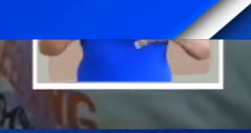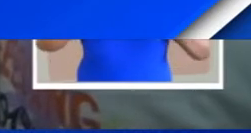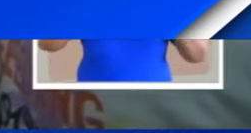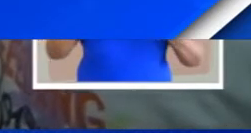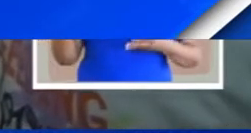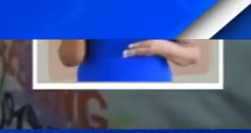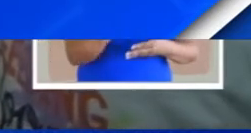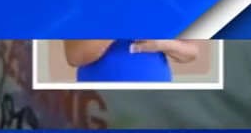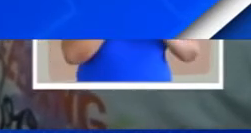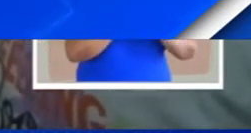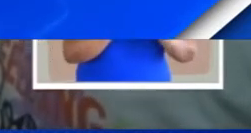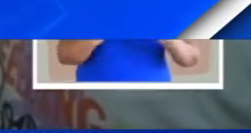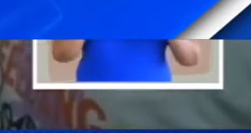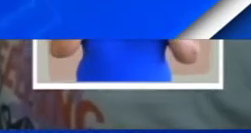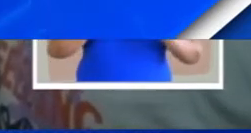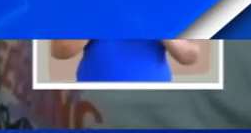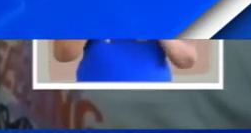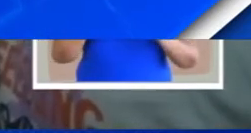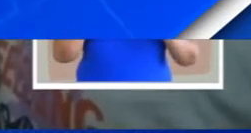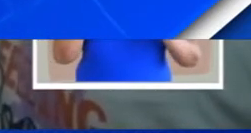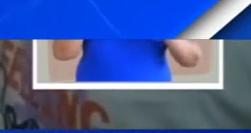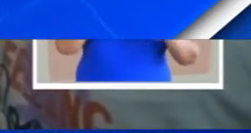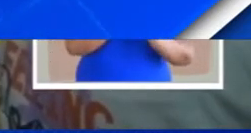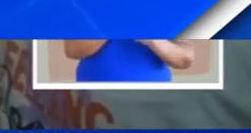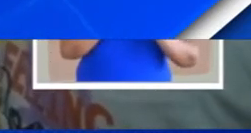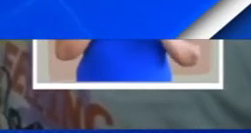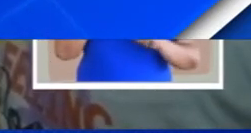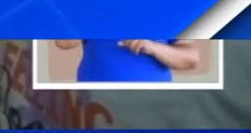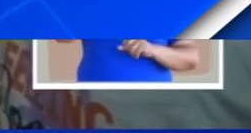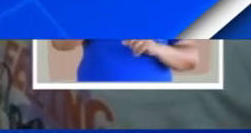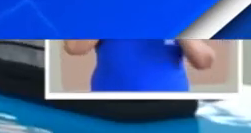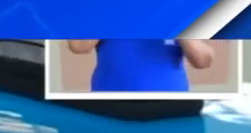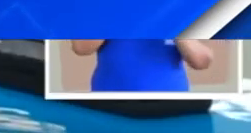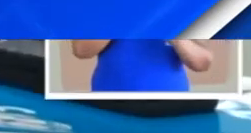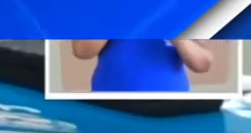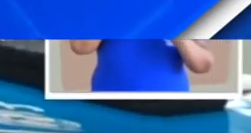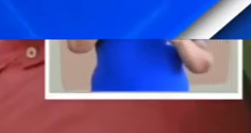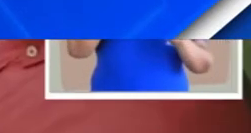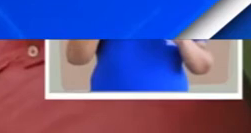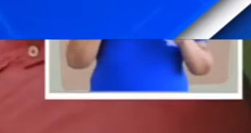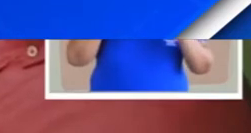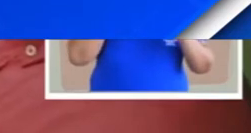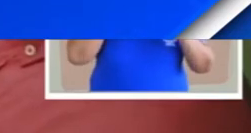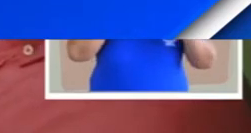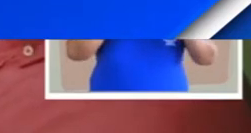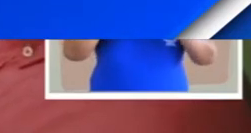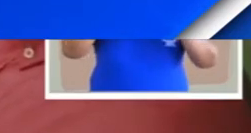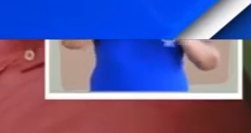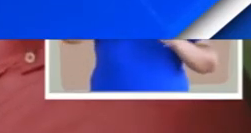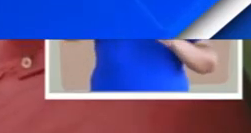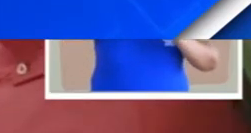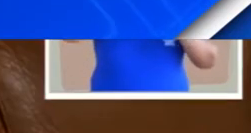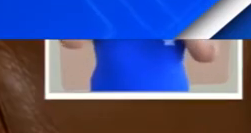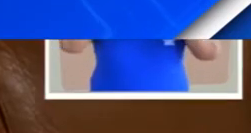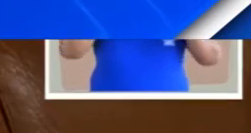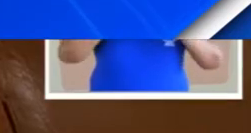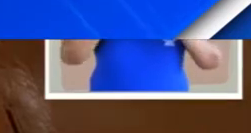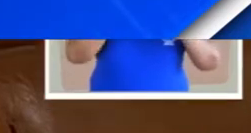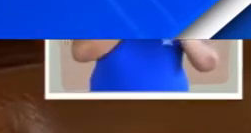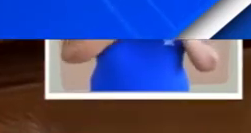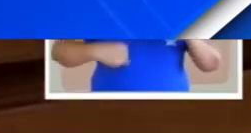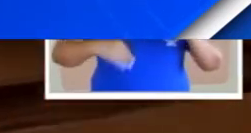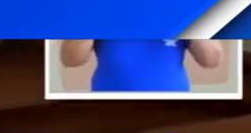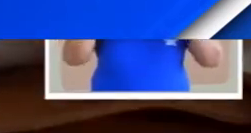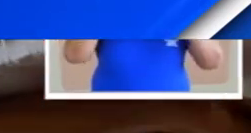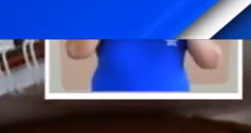del evento con la participación de expertos internacionales que son parte del equipo asesores regional para América Latina y